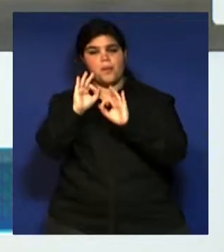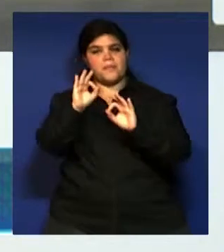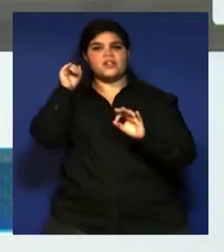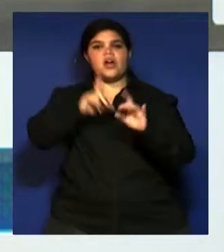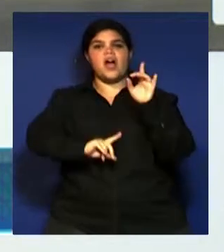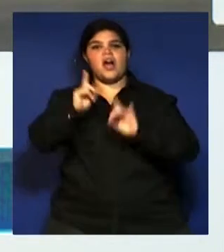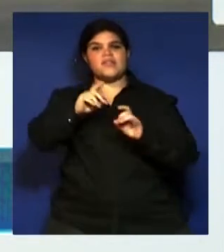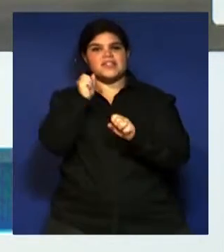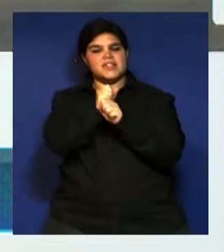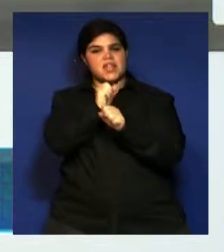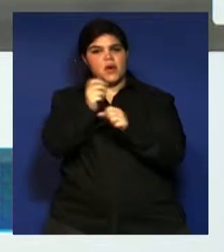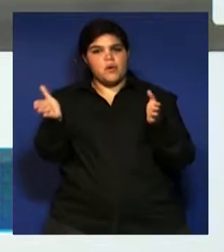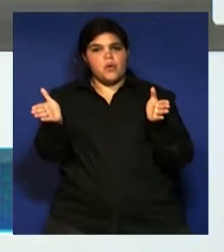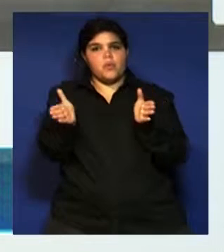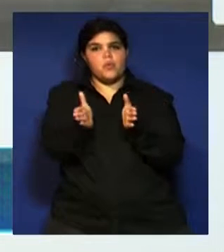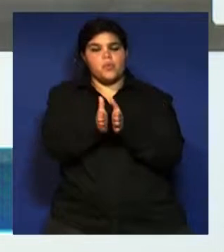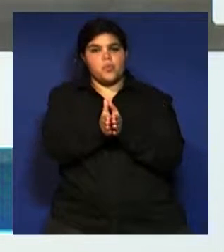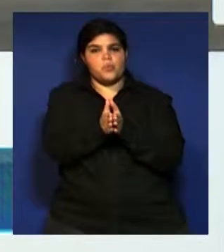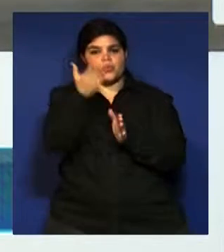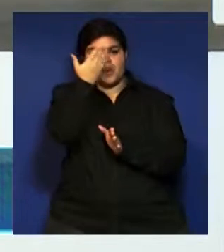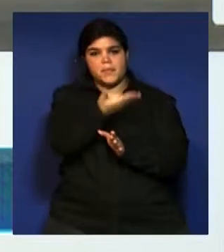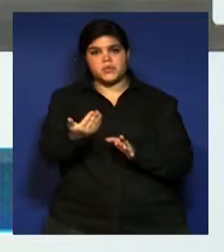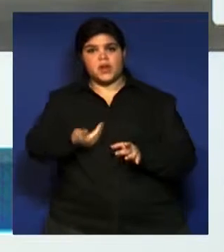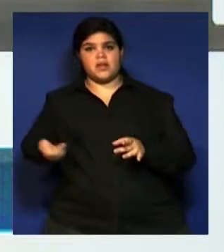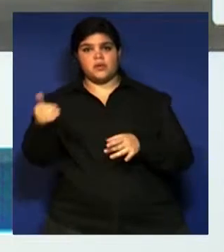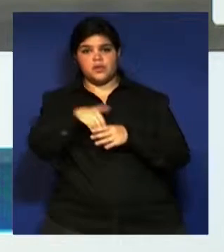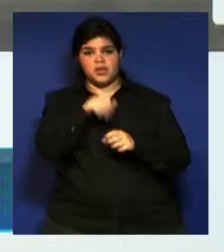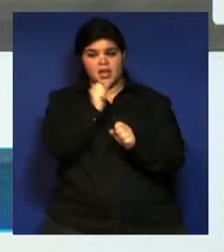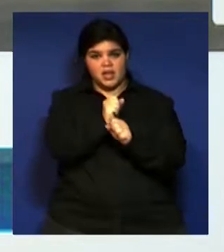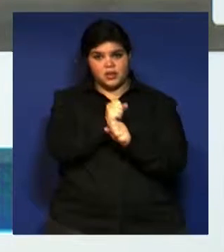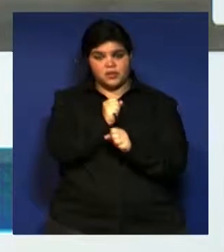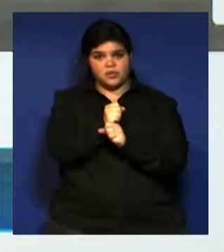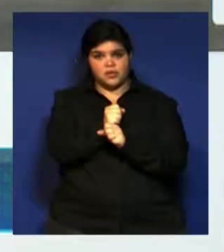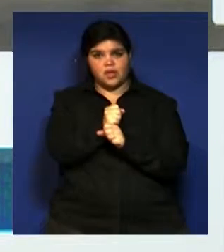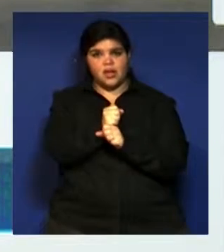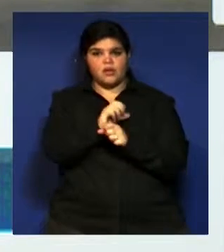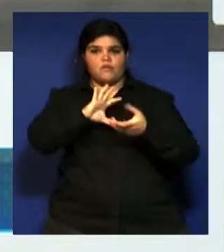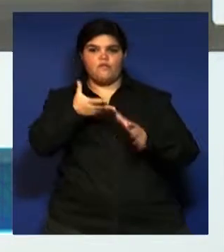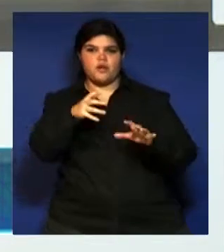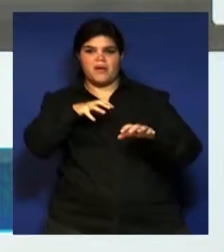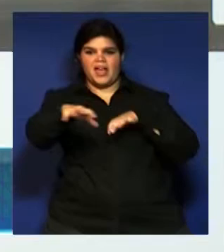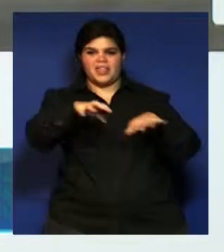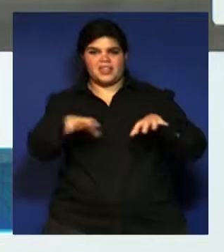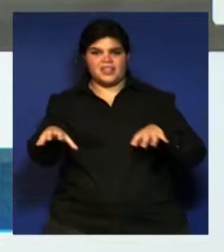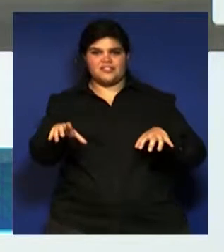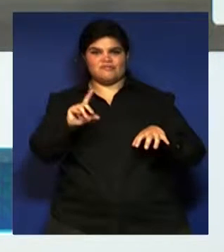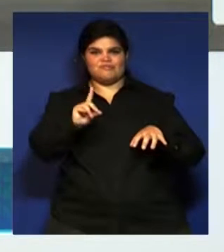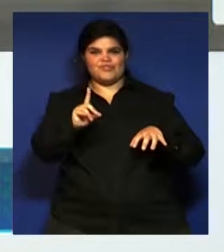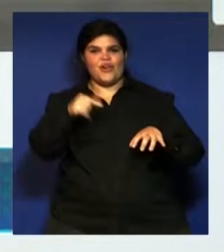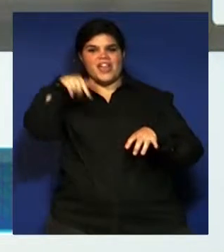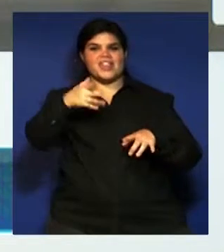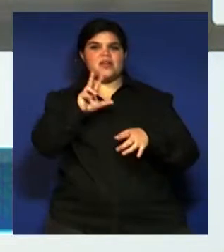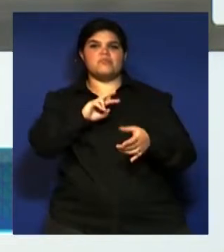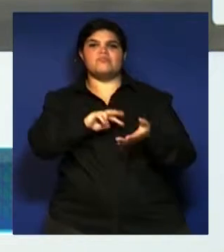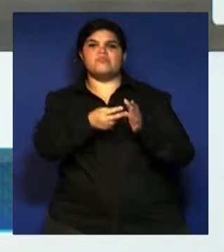de los funcionarios o para promover la integridad de los funcionarios no lo hacen de manera aislada. Hay que entender que el problema de la ética